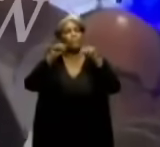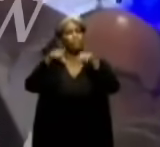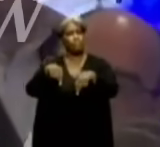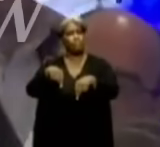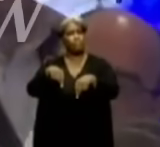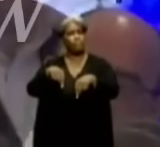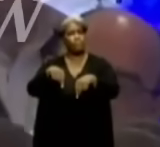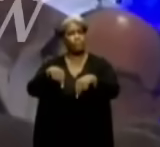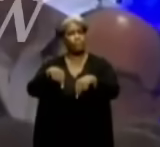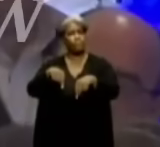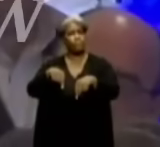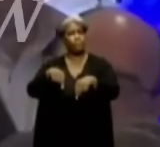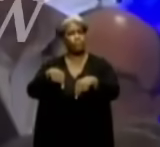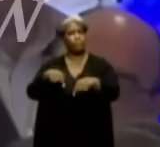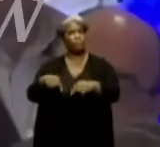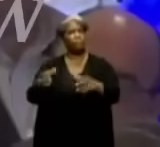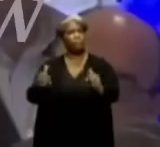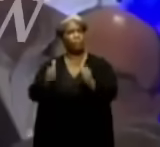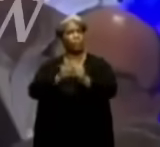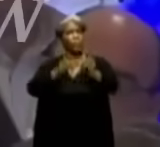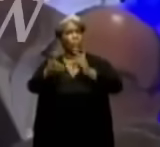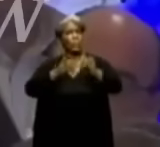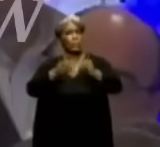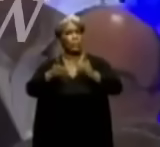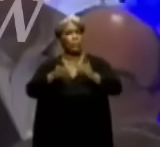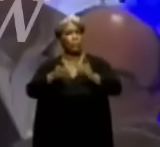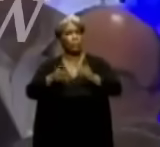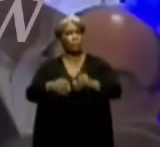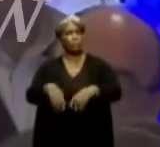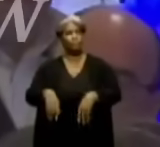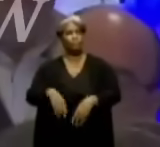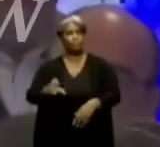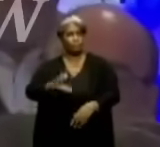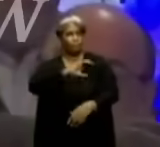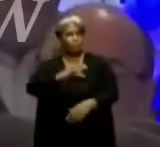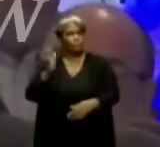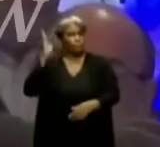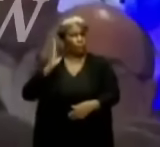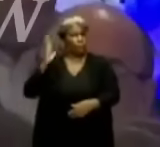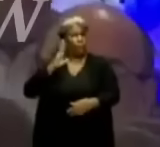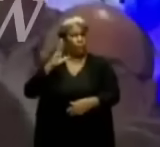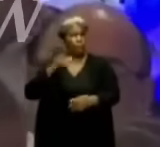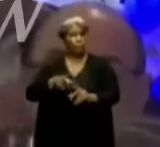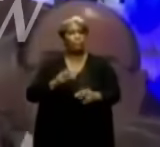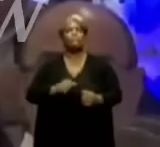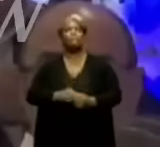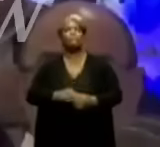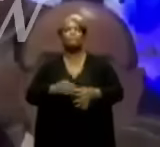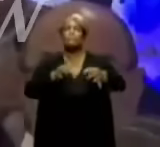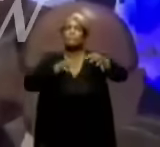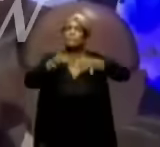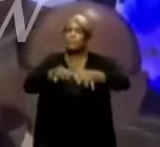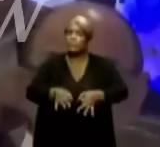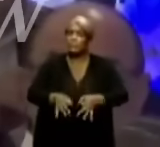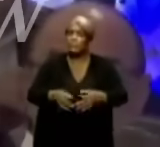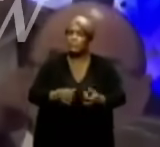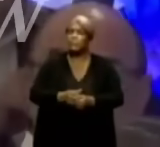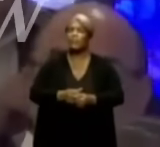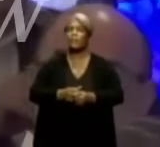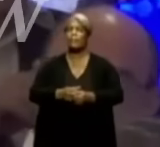pasado director de la policía, y se hablaba de cómo se habían reducido los